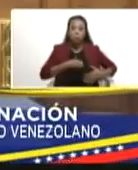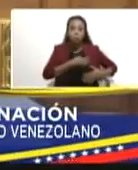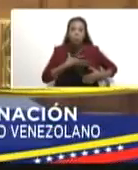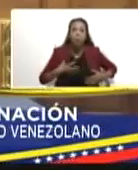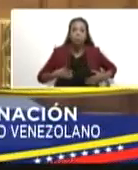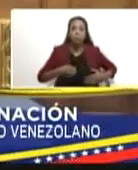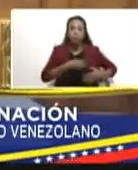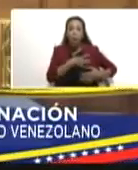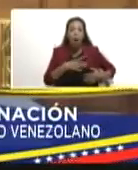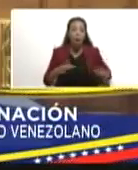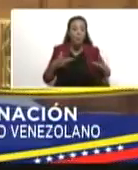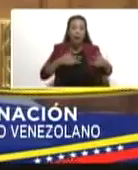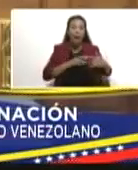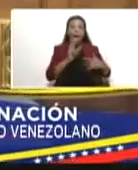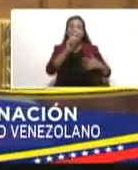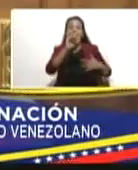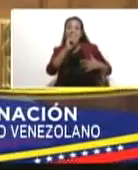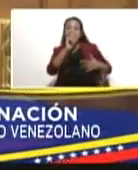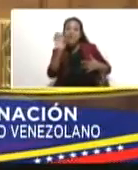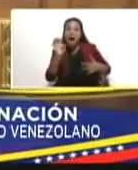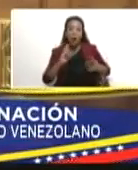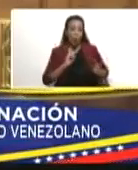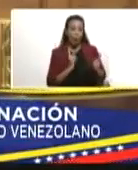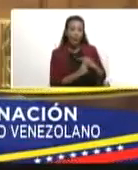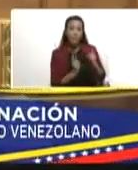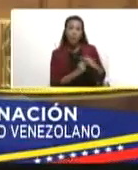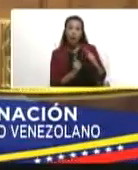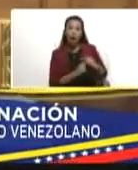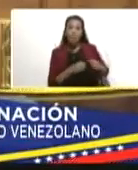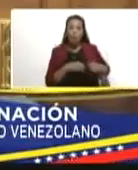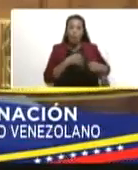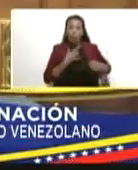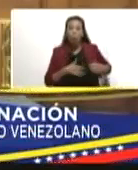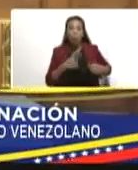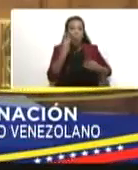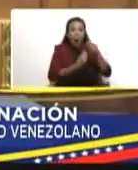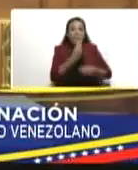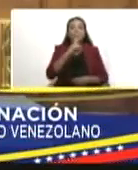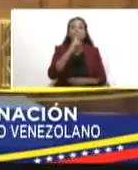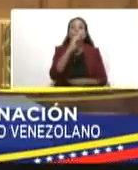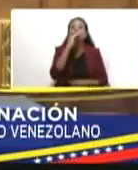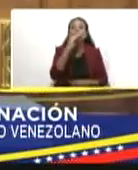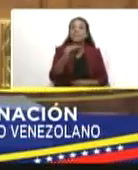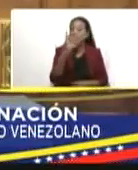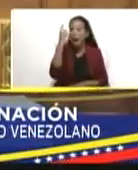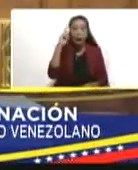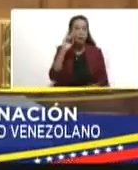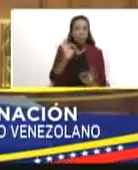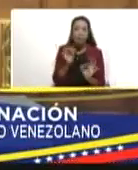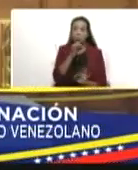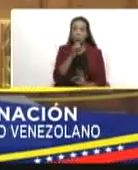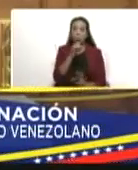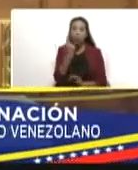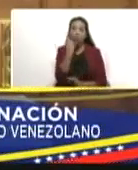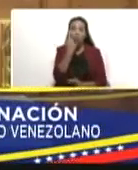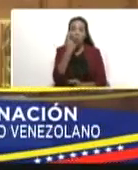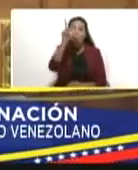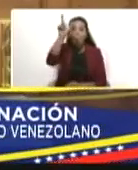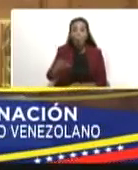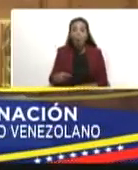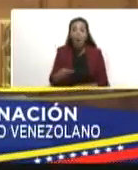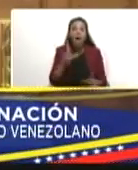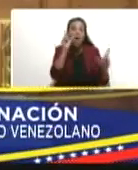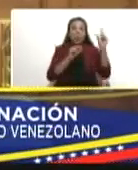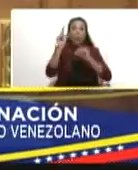y mitral su kit de termodinam pero lo hacemos en no se entera nadie Solamente Mag lo saca en su